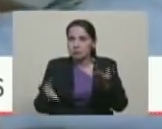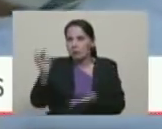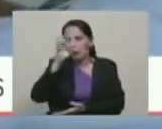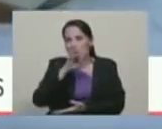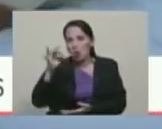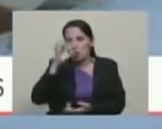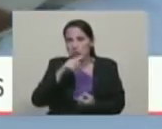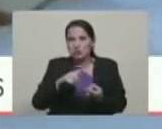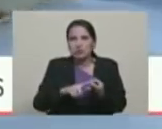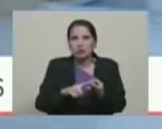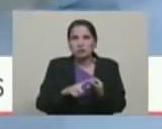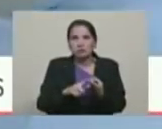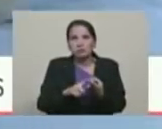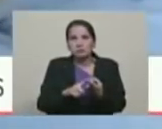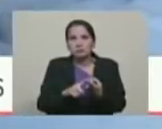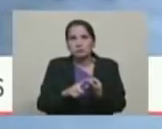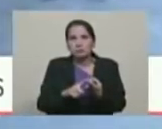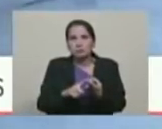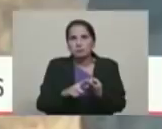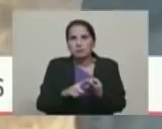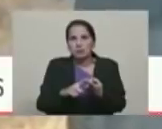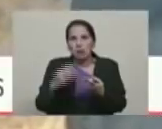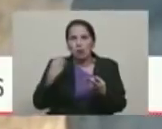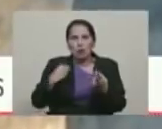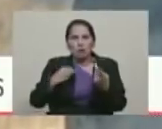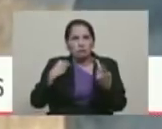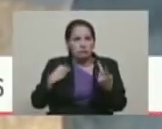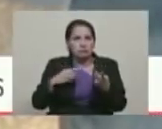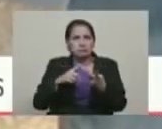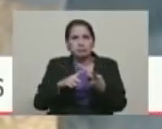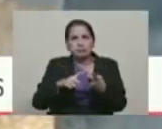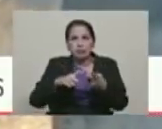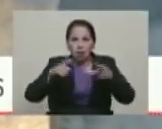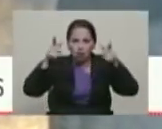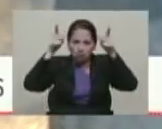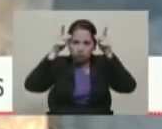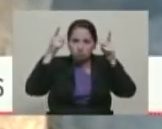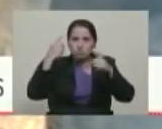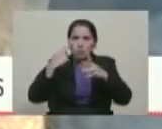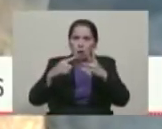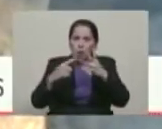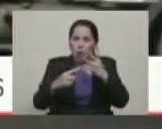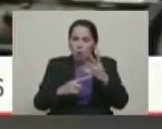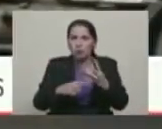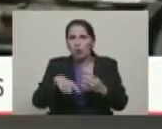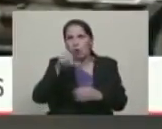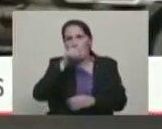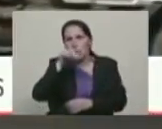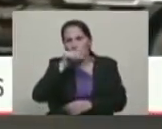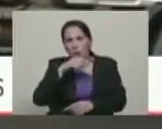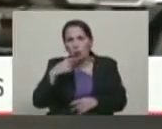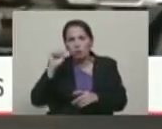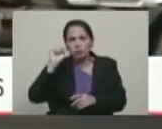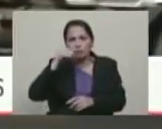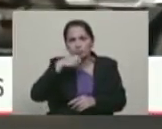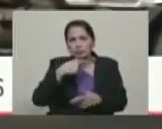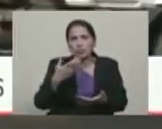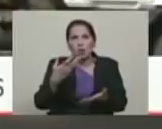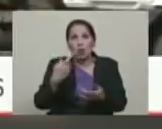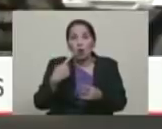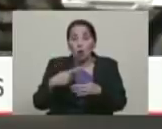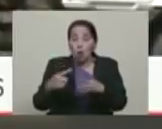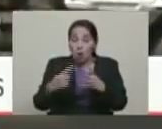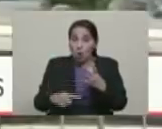porcino, para el sector bovino, para el sector avícola. Y no solo es el tema productivo, sino que también